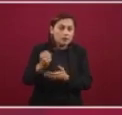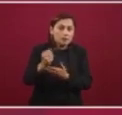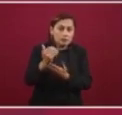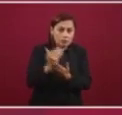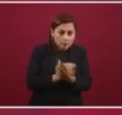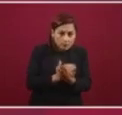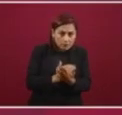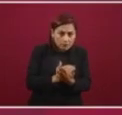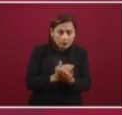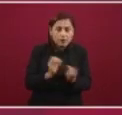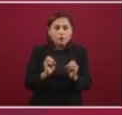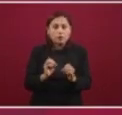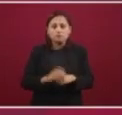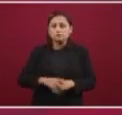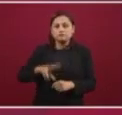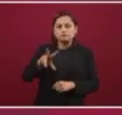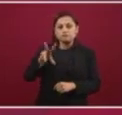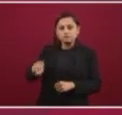al contrario,